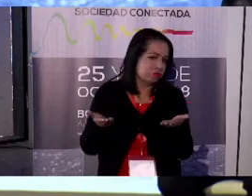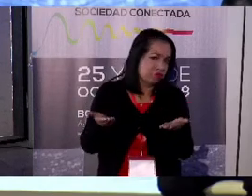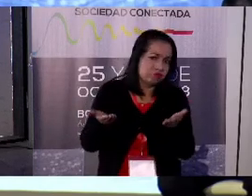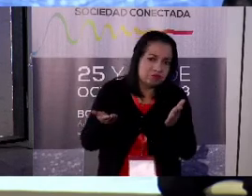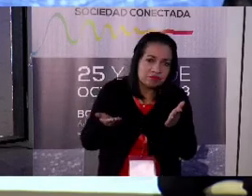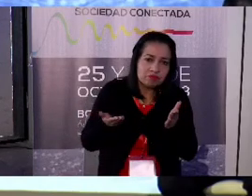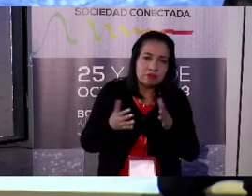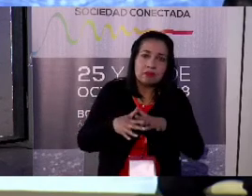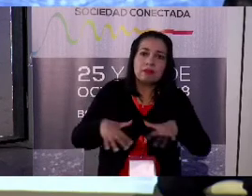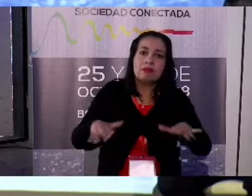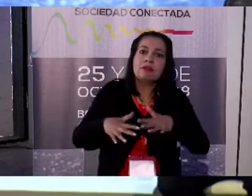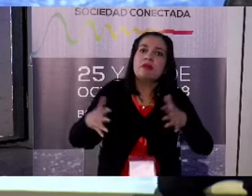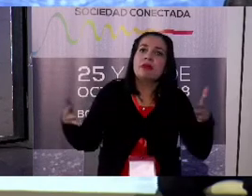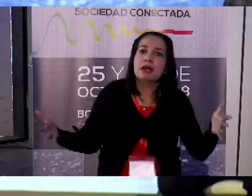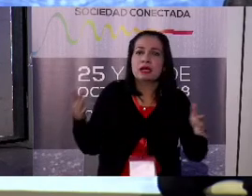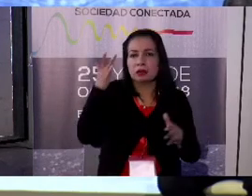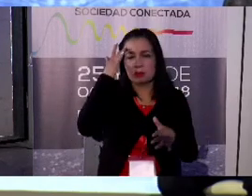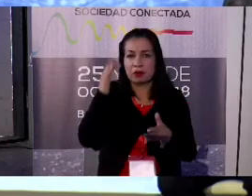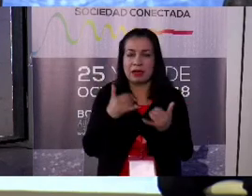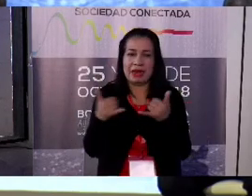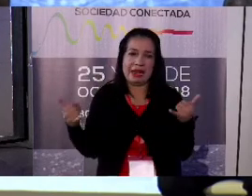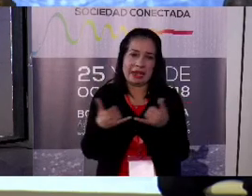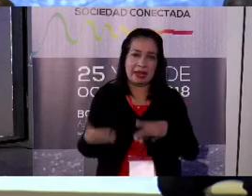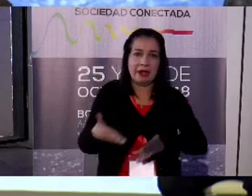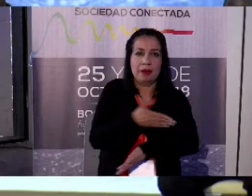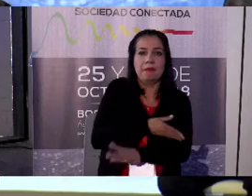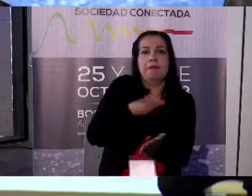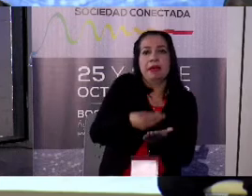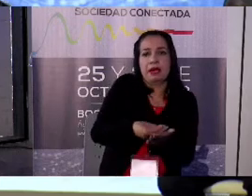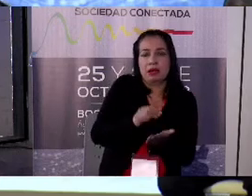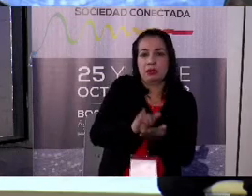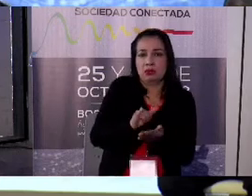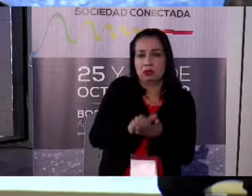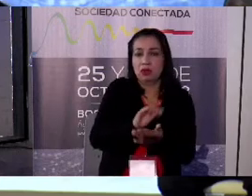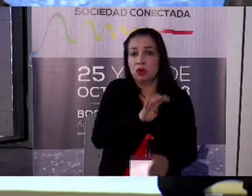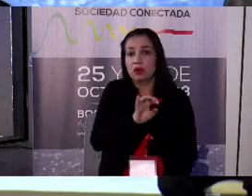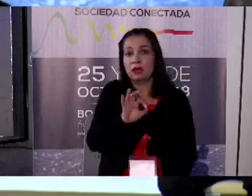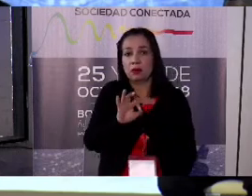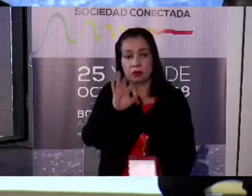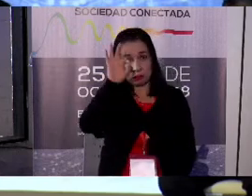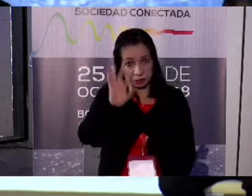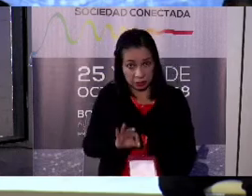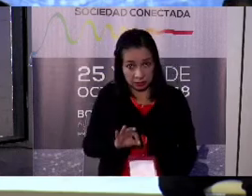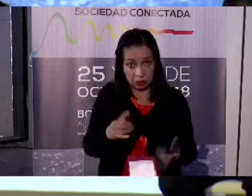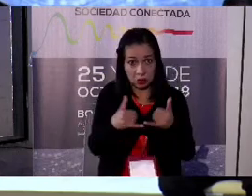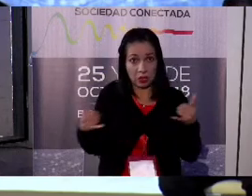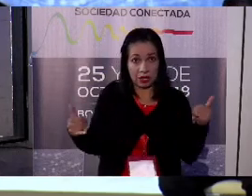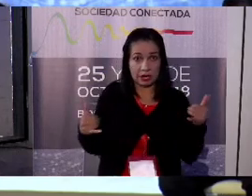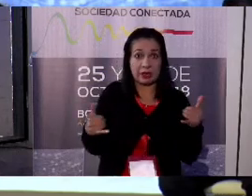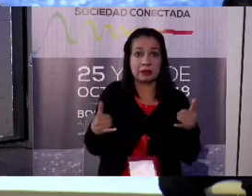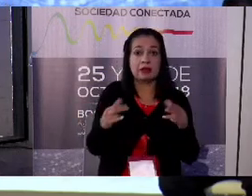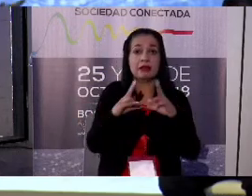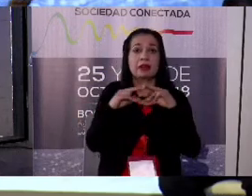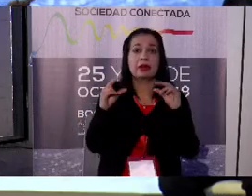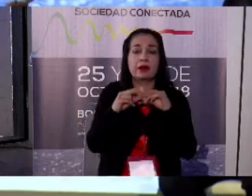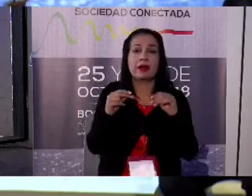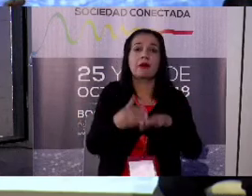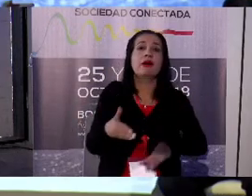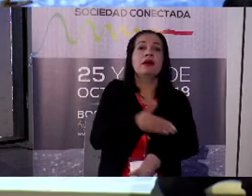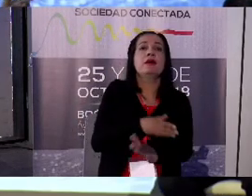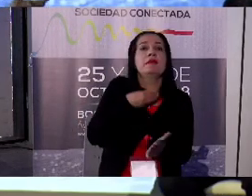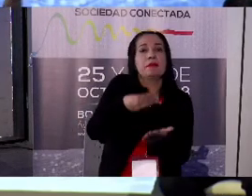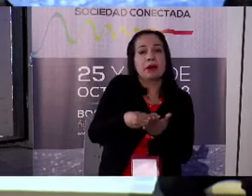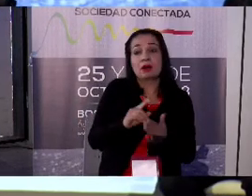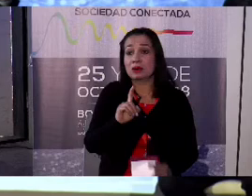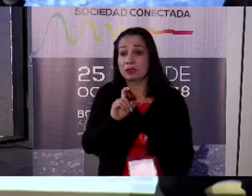por qué Porque tien líneas prepago el 94 de las líneas de Nicaragua son prepago solo el 6% es postpago en